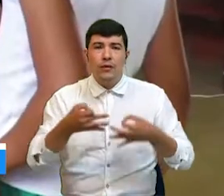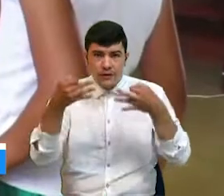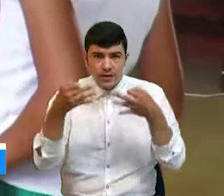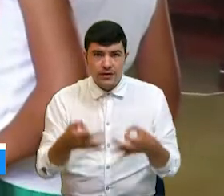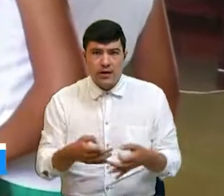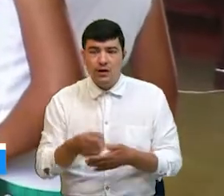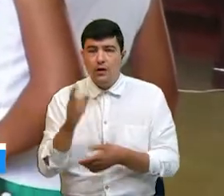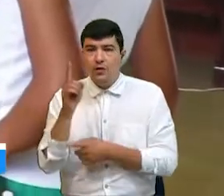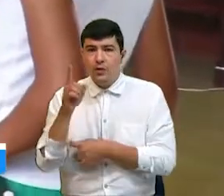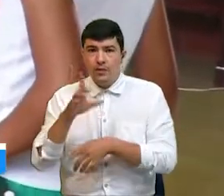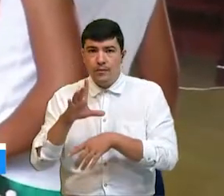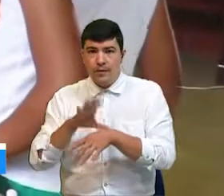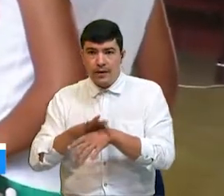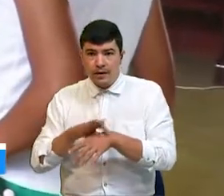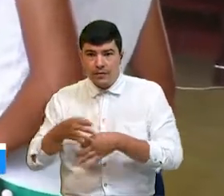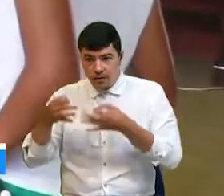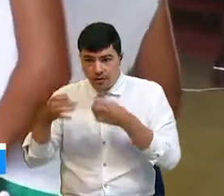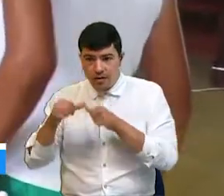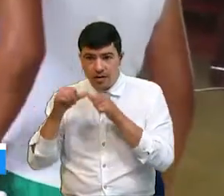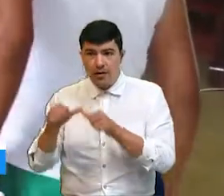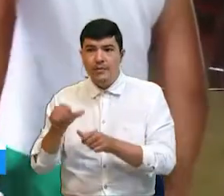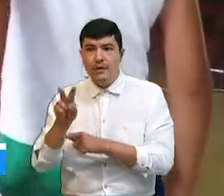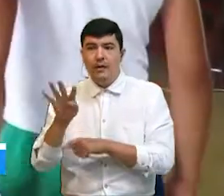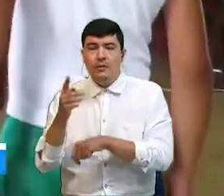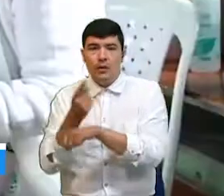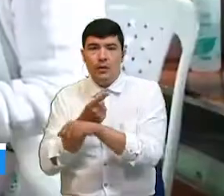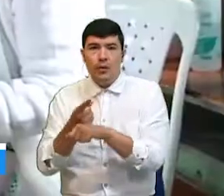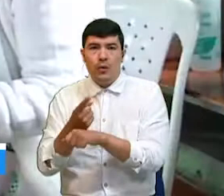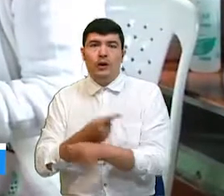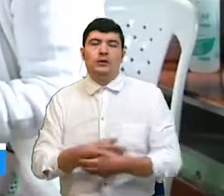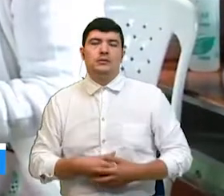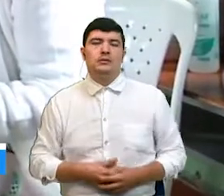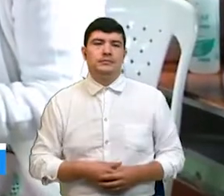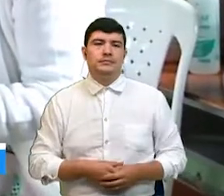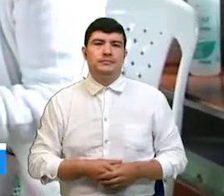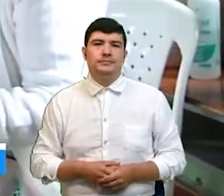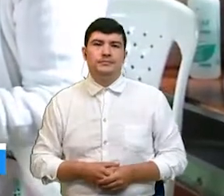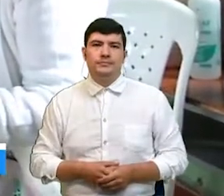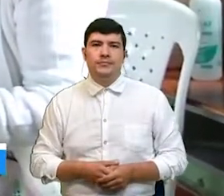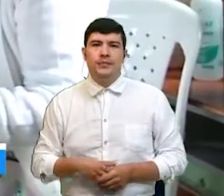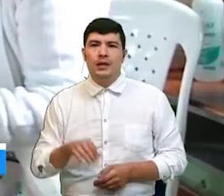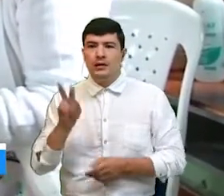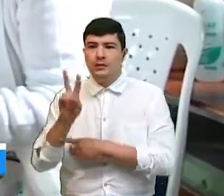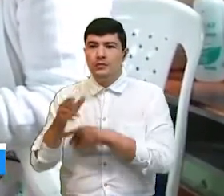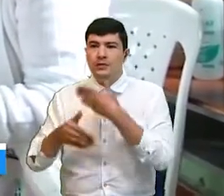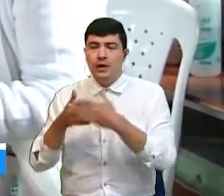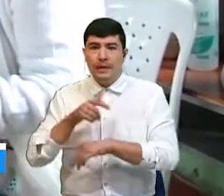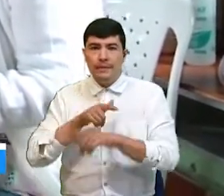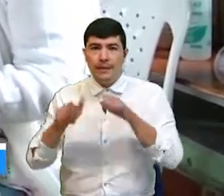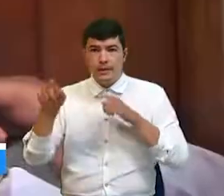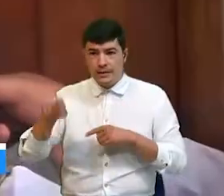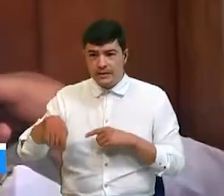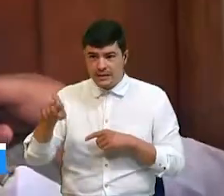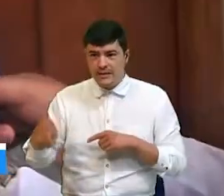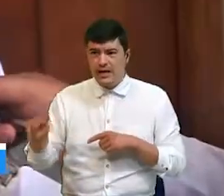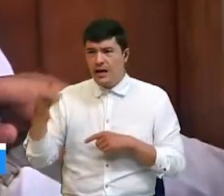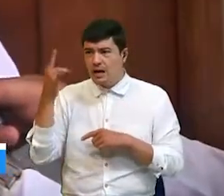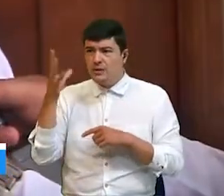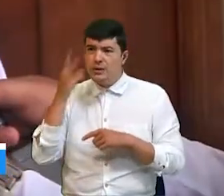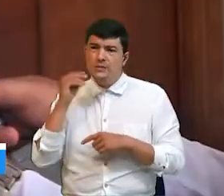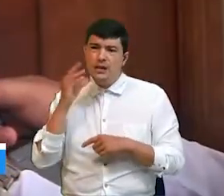se mantenga las 24 horas allá son dos que te brindan lo rural pero aquí estamos alguien más de experiencia conocimiento